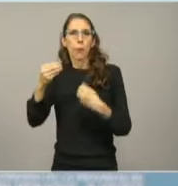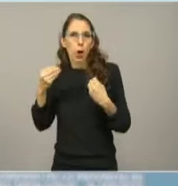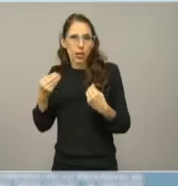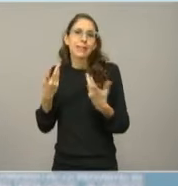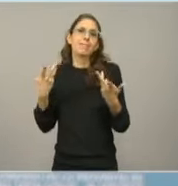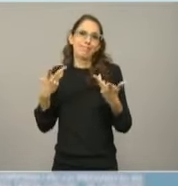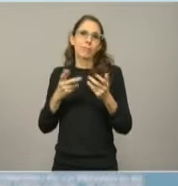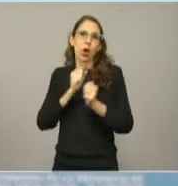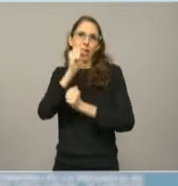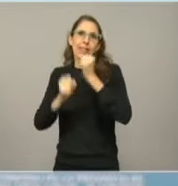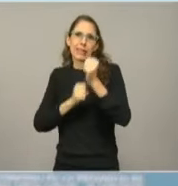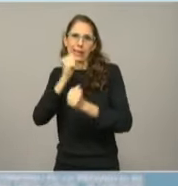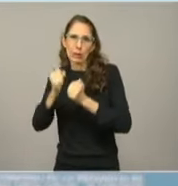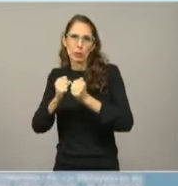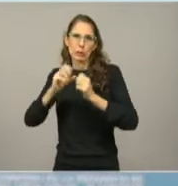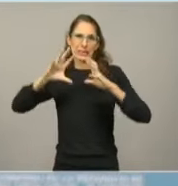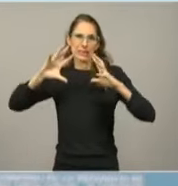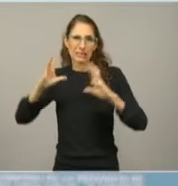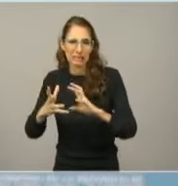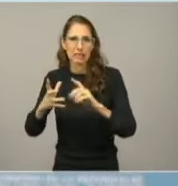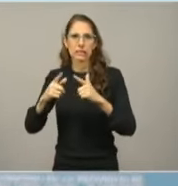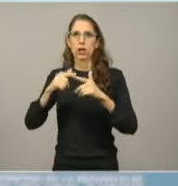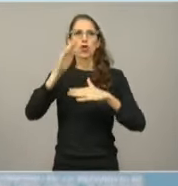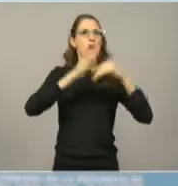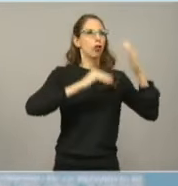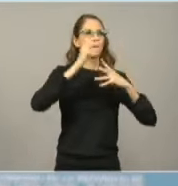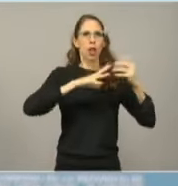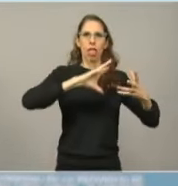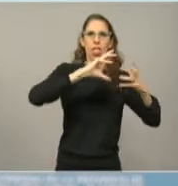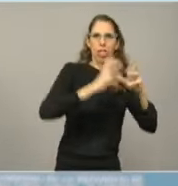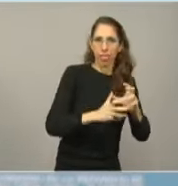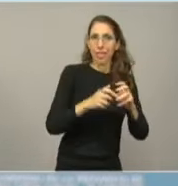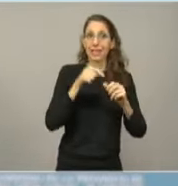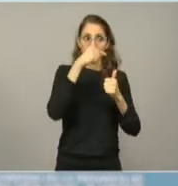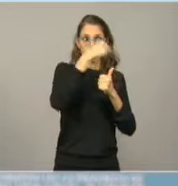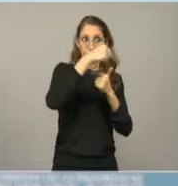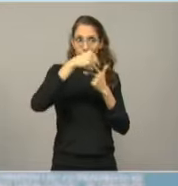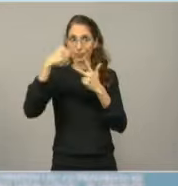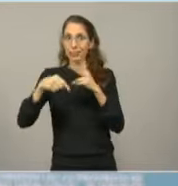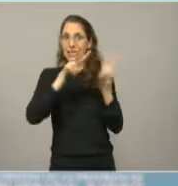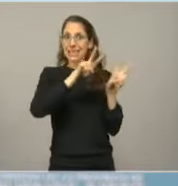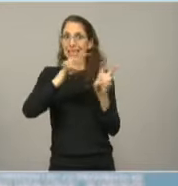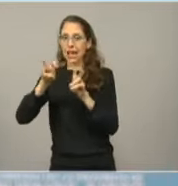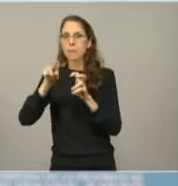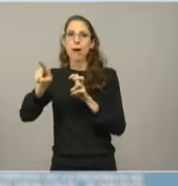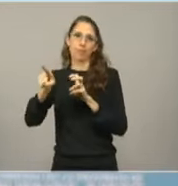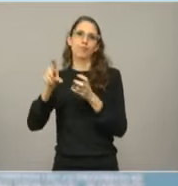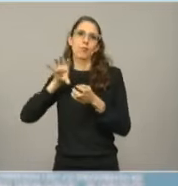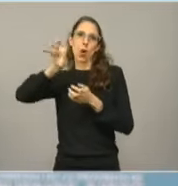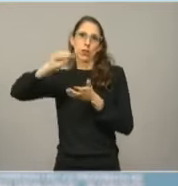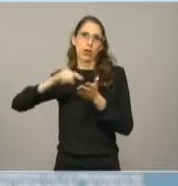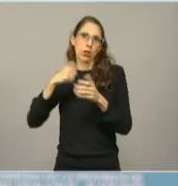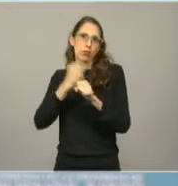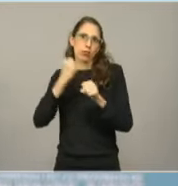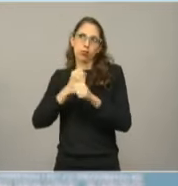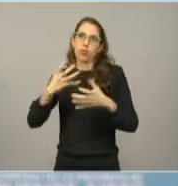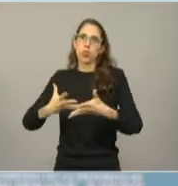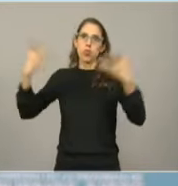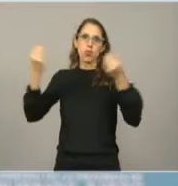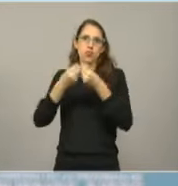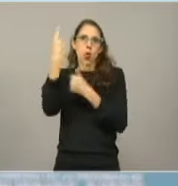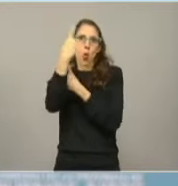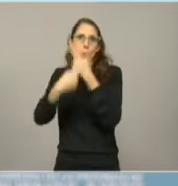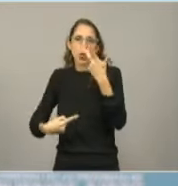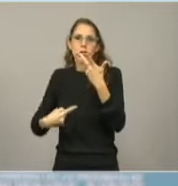sobre la industria sobre la construcción que son sectores en los que la provincia de Buenos Aires tiene especial incidencia